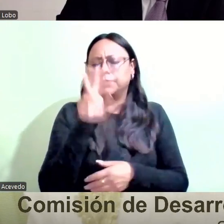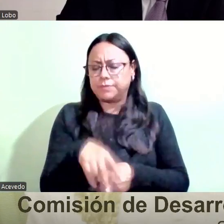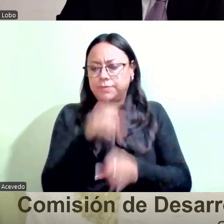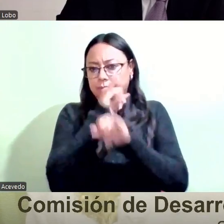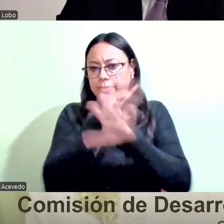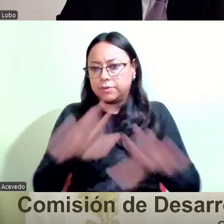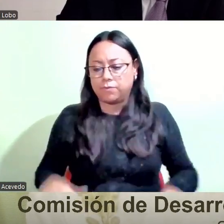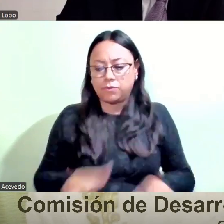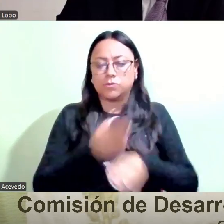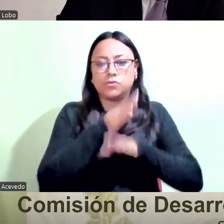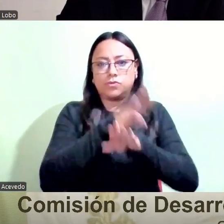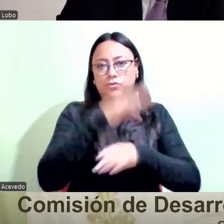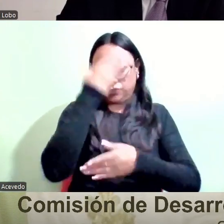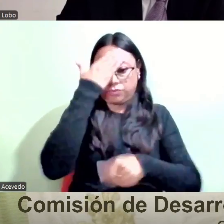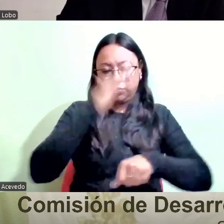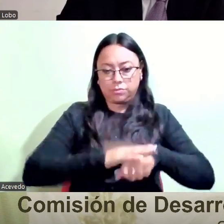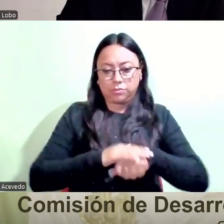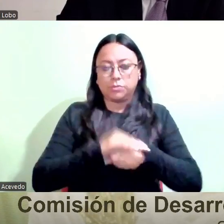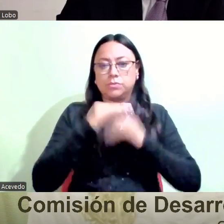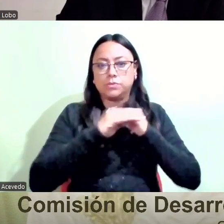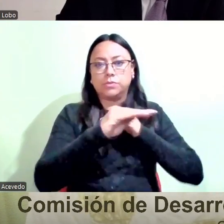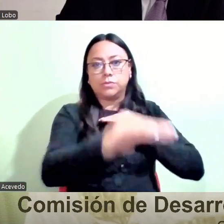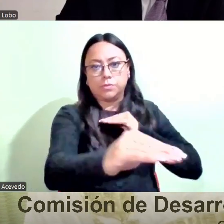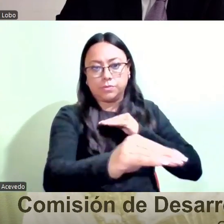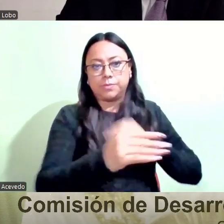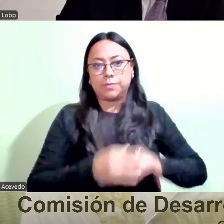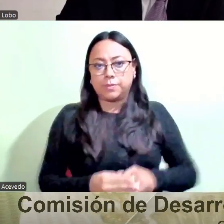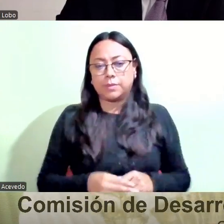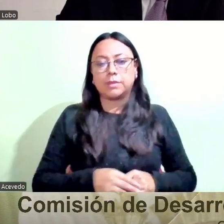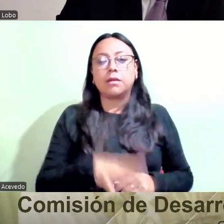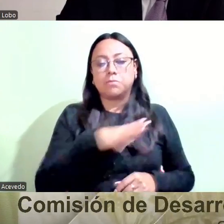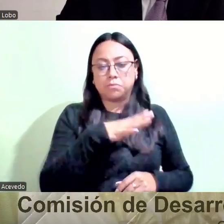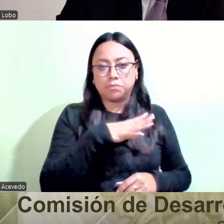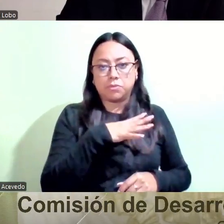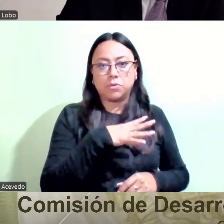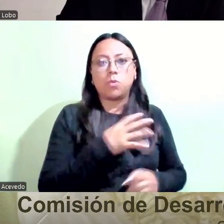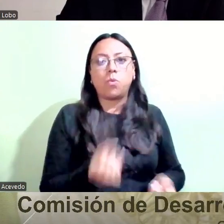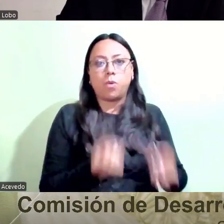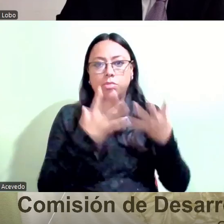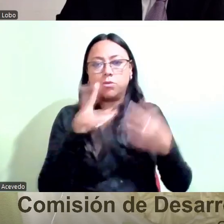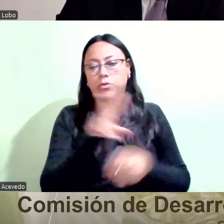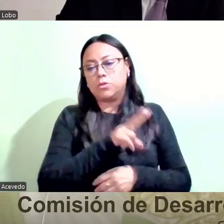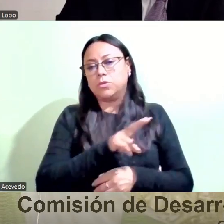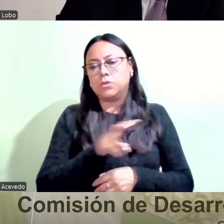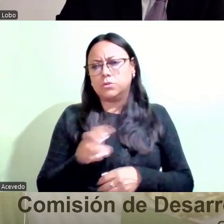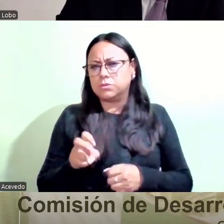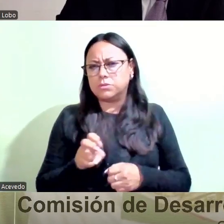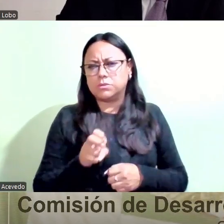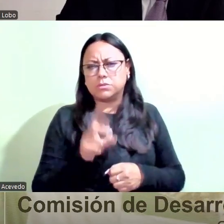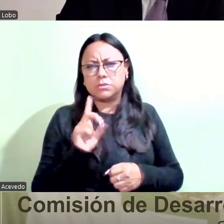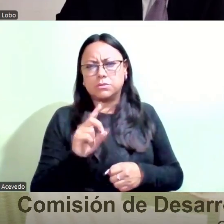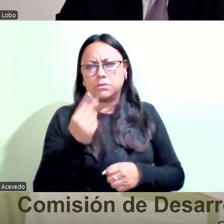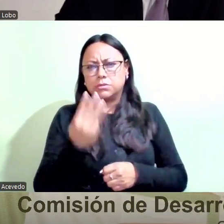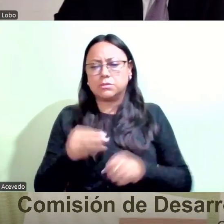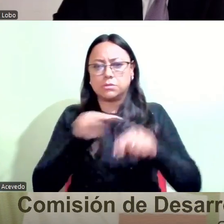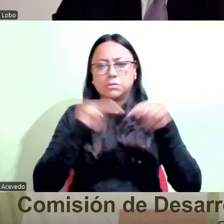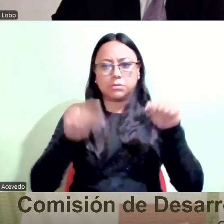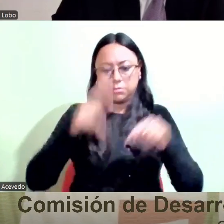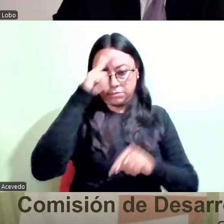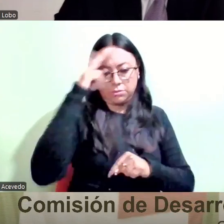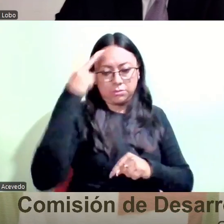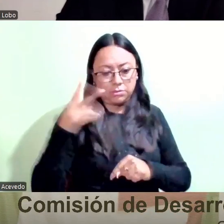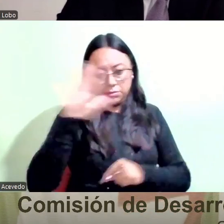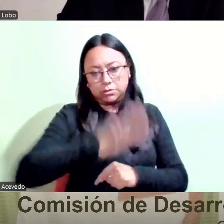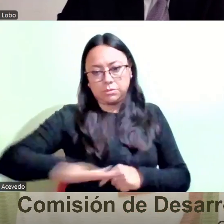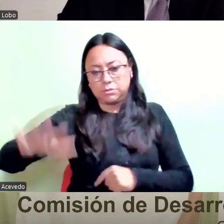se aprecia que la superficie de desplante a considerar corresponde a 203 metros cuadrados y el área libre correspondería a 211